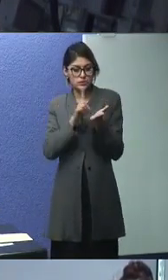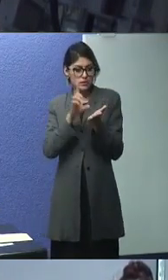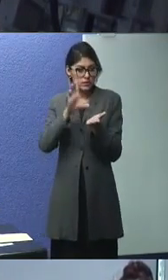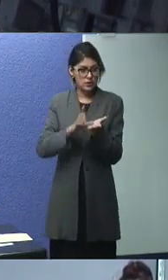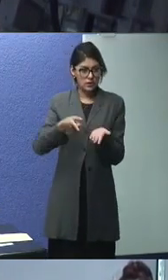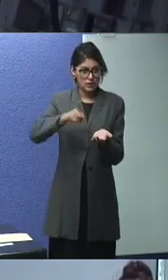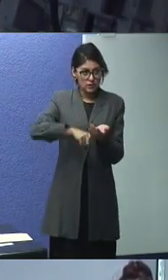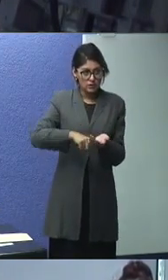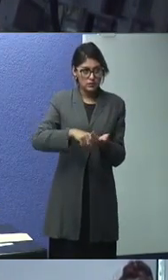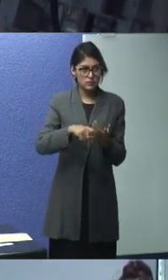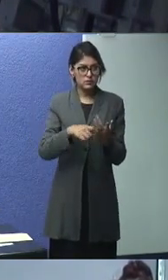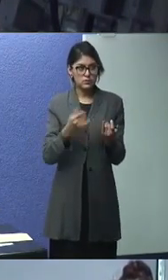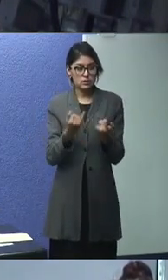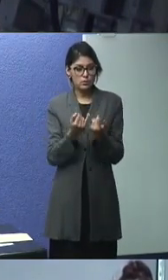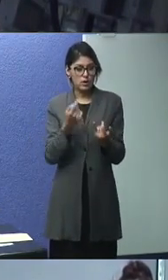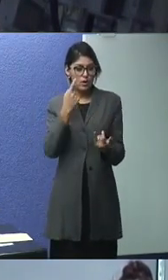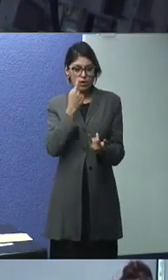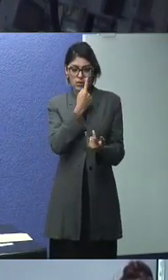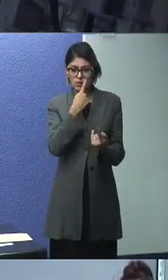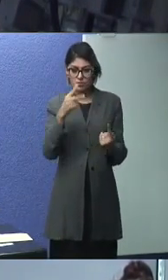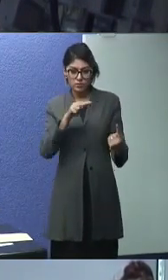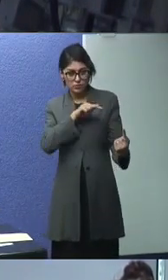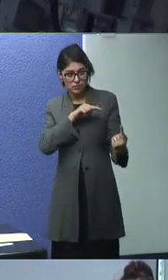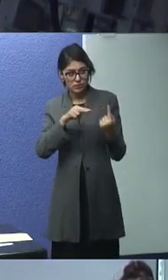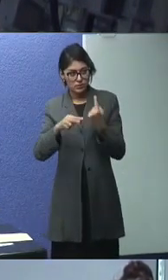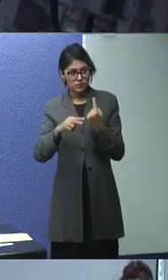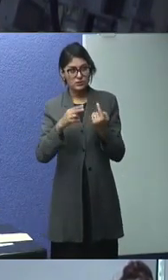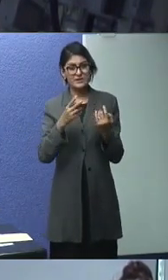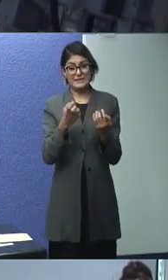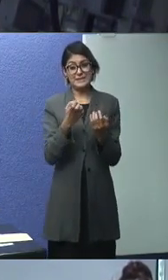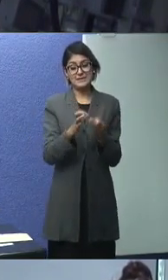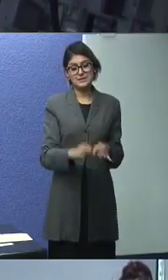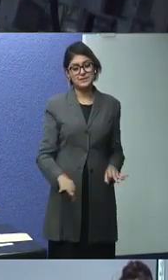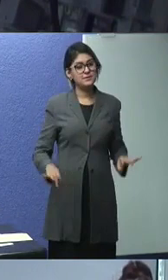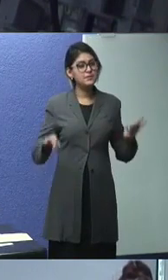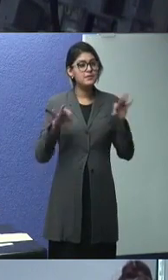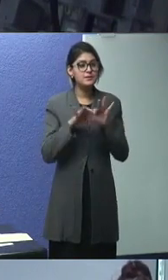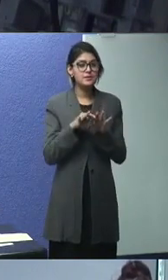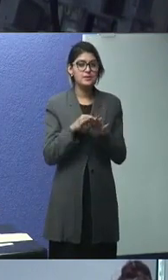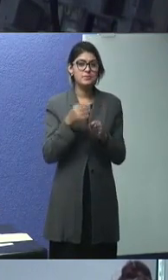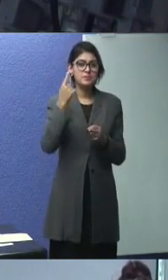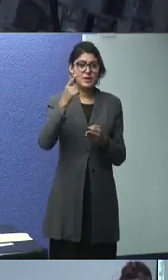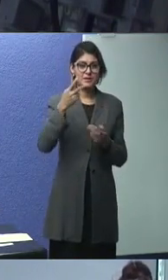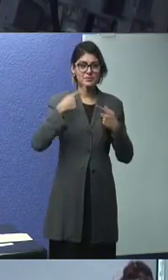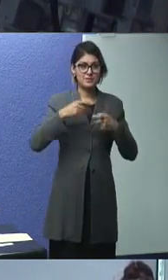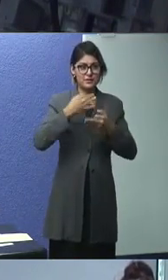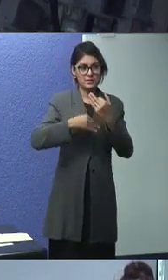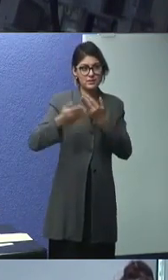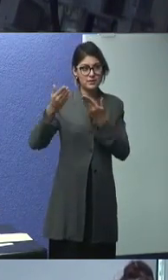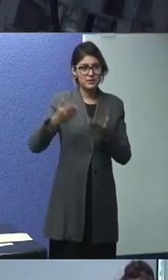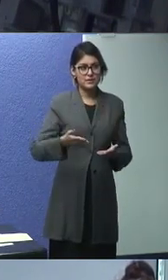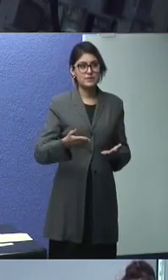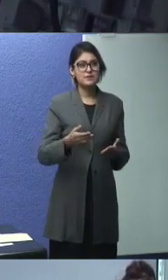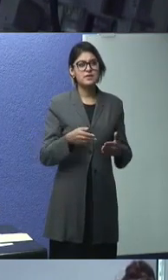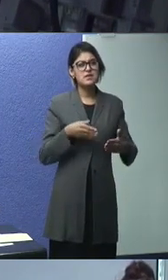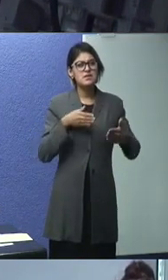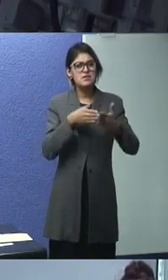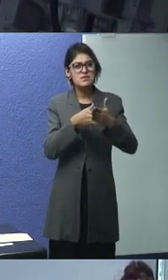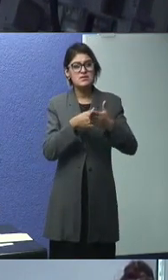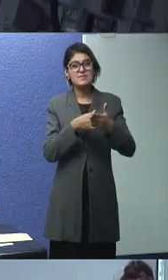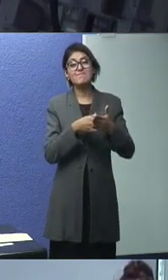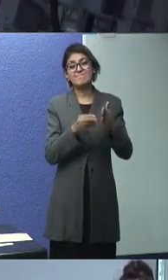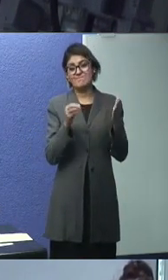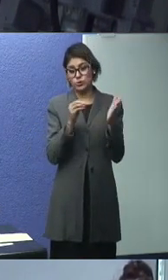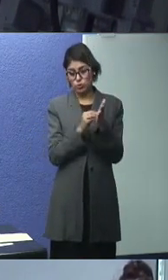discapacidad específicamente o diversidad funcional, es fundamental para todos los que estamos aquí. El reto es todavía muy